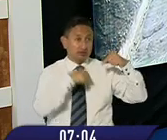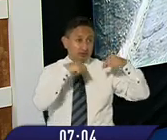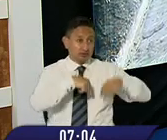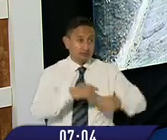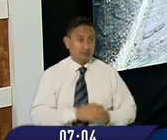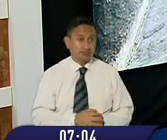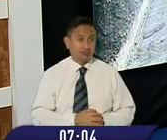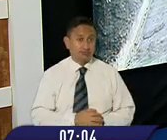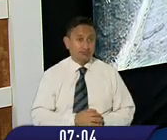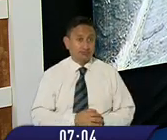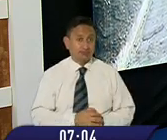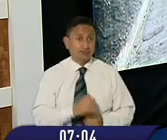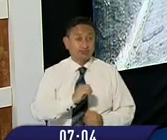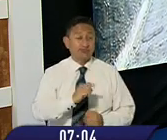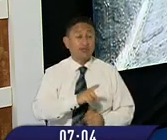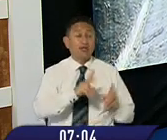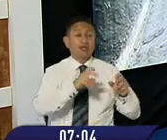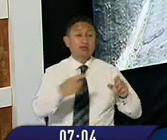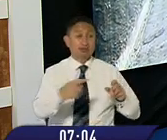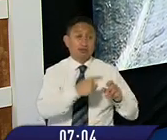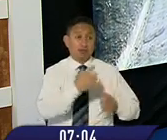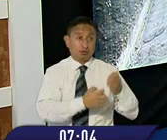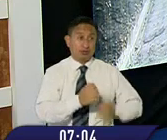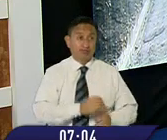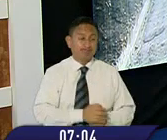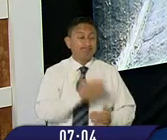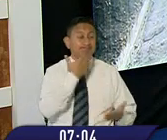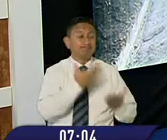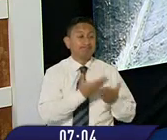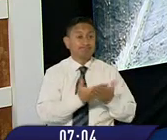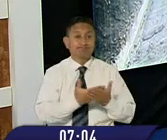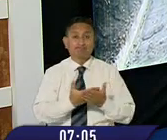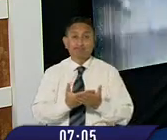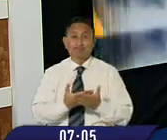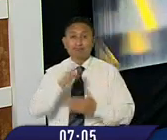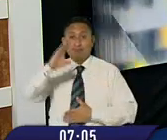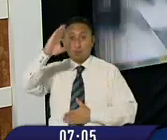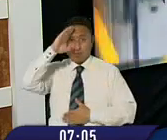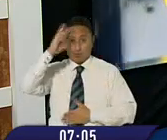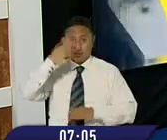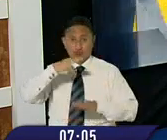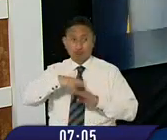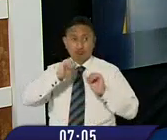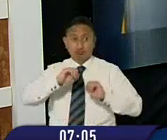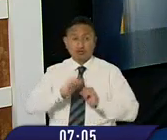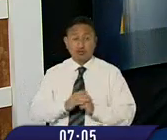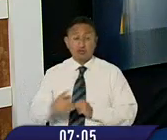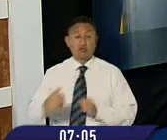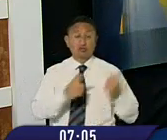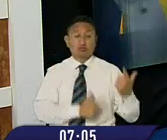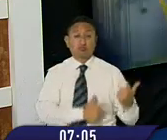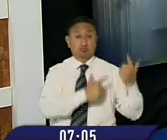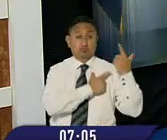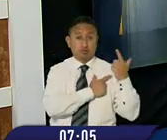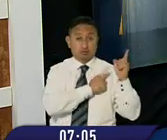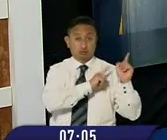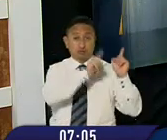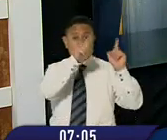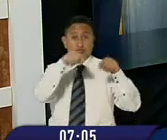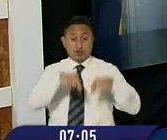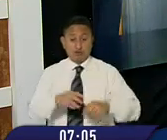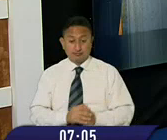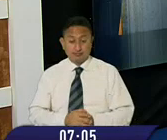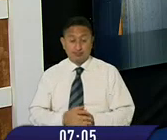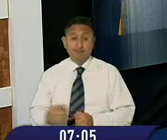tuvo lo suyo con estos manifestantes. Gracias a Adriana Rojas, la Policía Nacional, los militares tendrán que hacer el trabajo correspondiente. No se